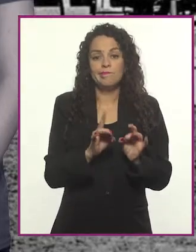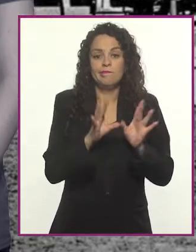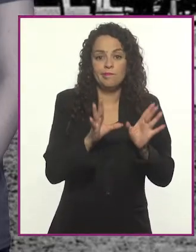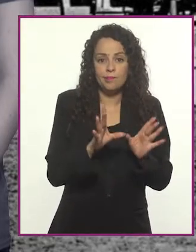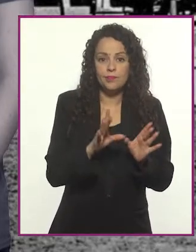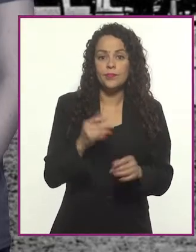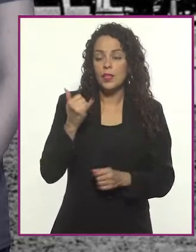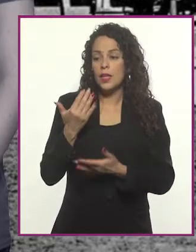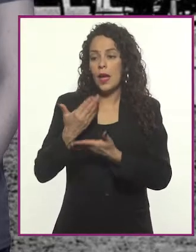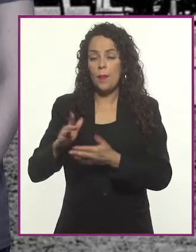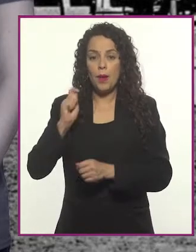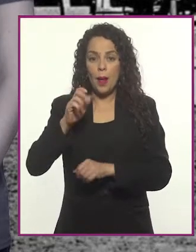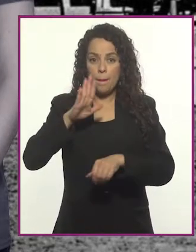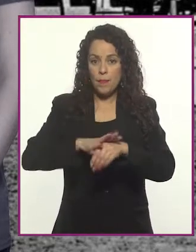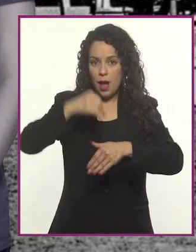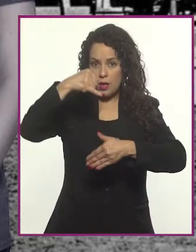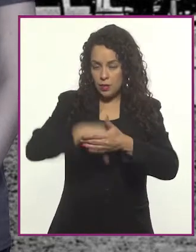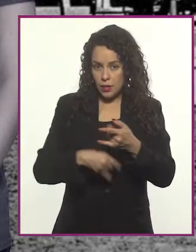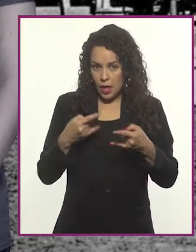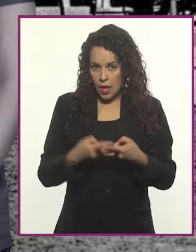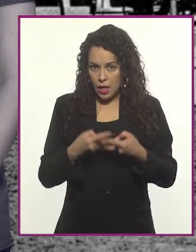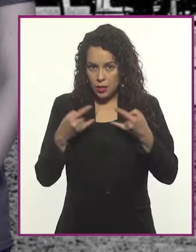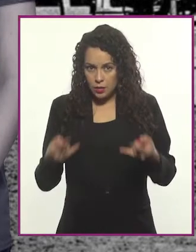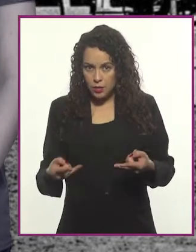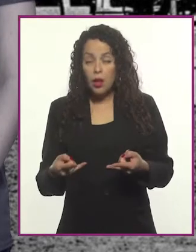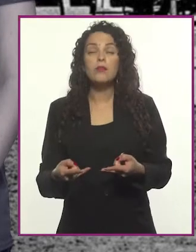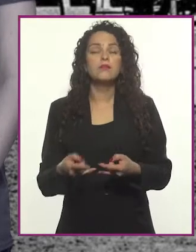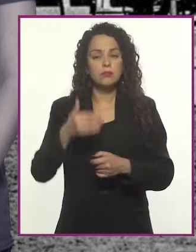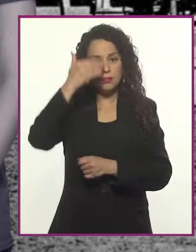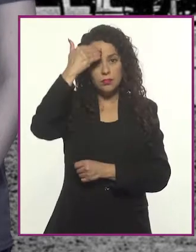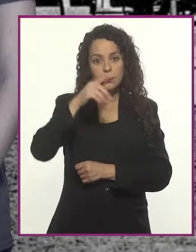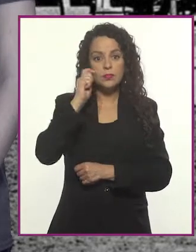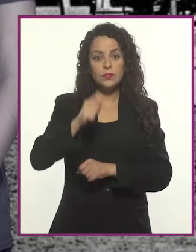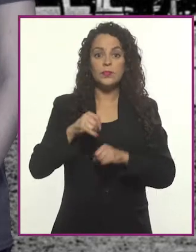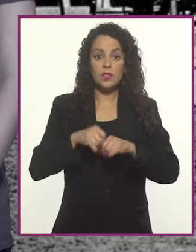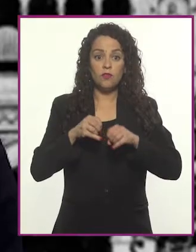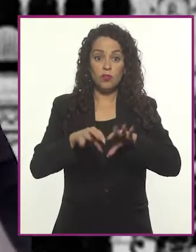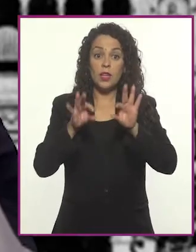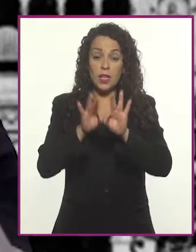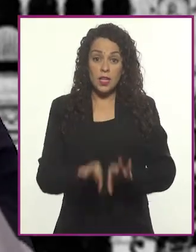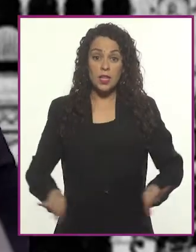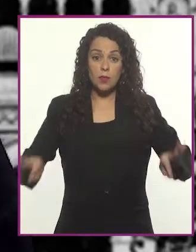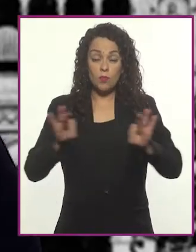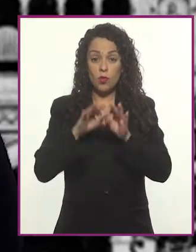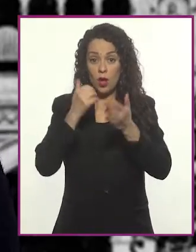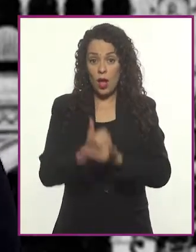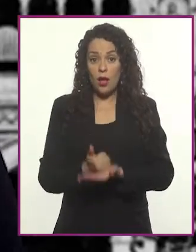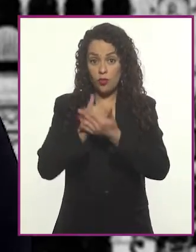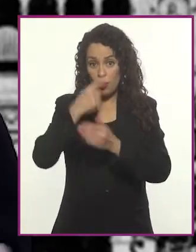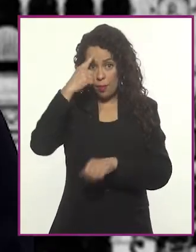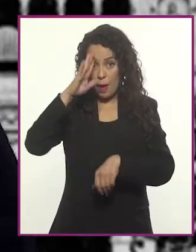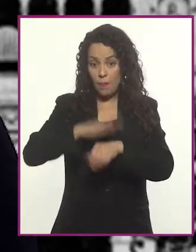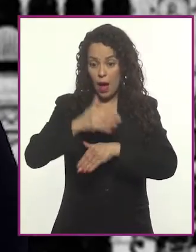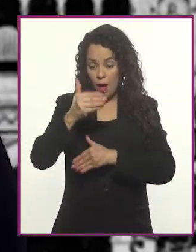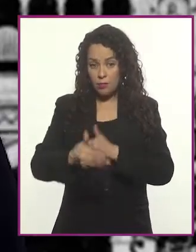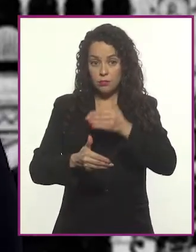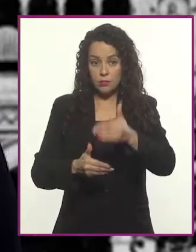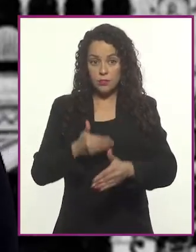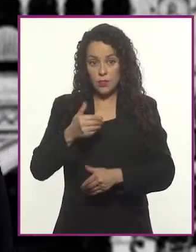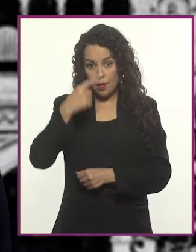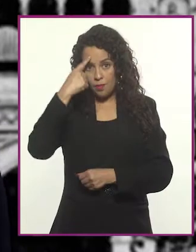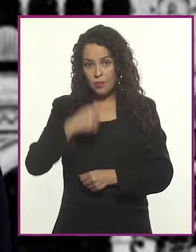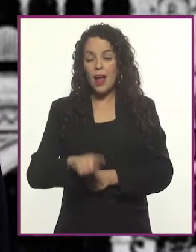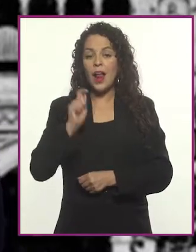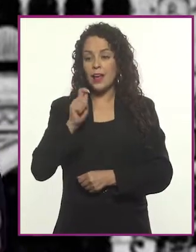Además, conforme nos adentramos en la historia, nos vamos enterando de información importante que ayuda a que la acción avance, a que seamos cómplices